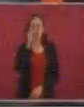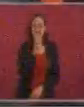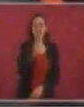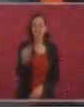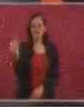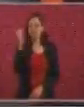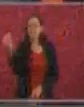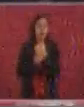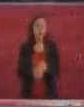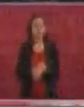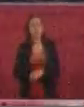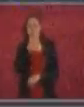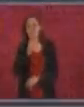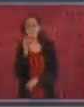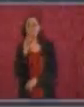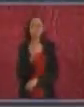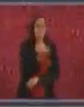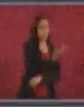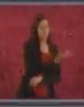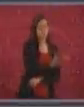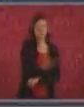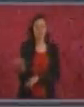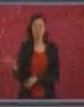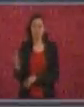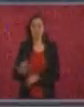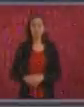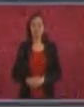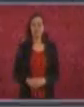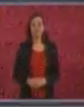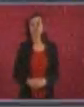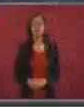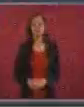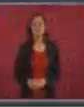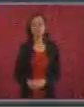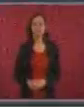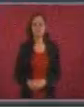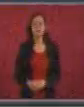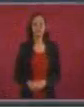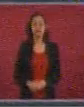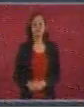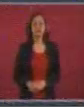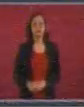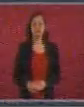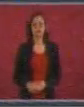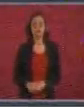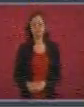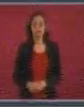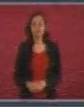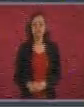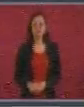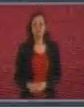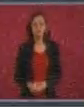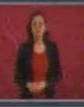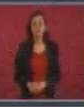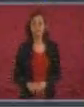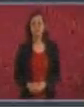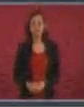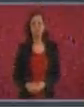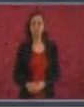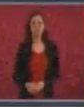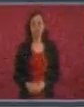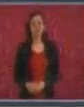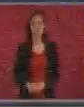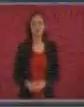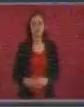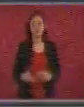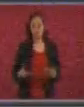que puedan revocarle el mandato. Y por el otro lado, la elección previa,